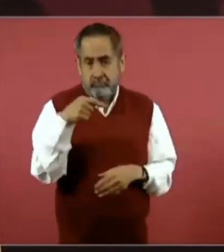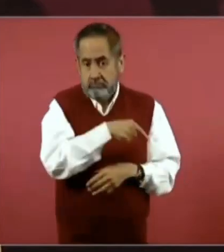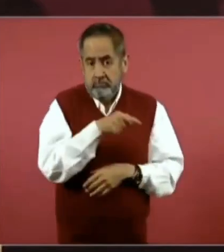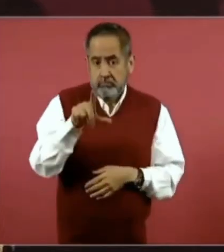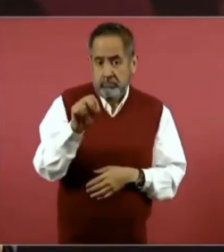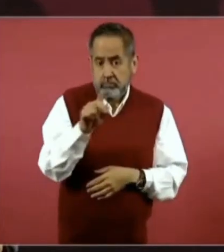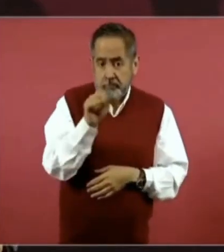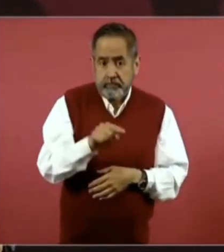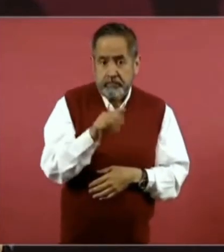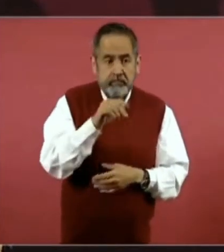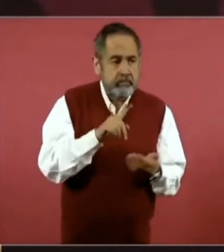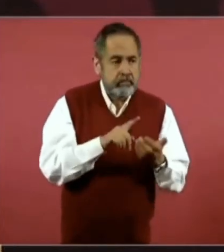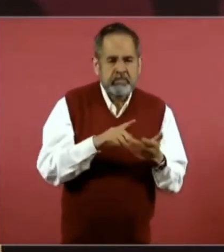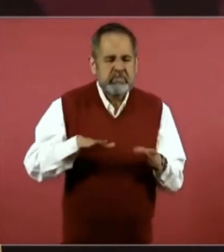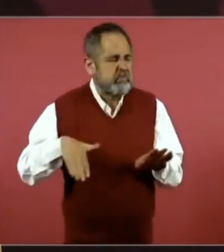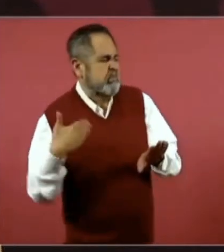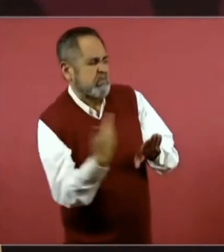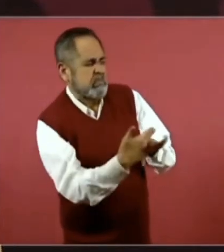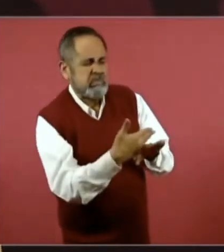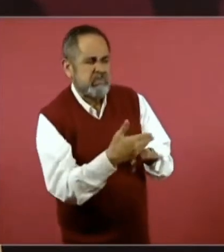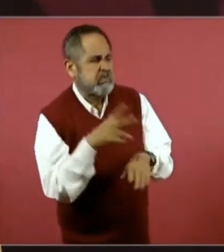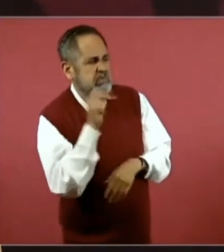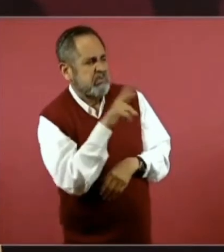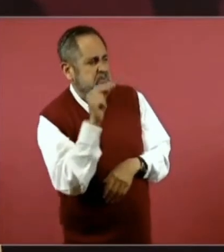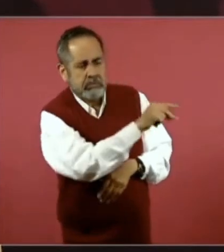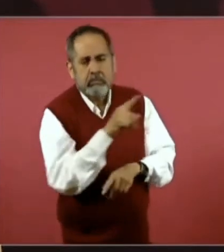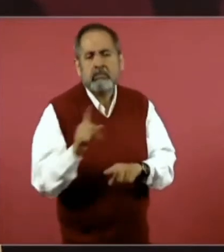¿Y quiénes se oponen?